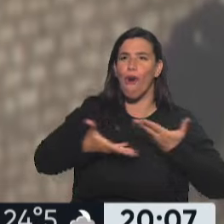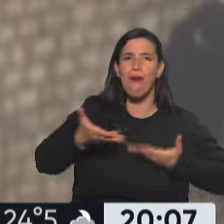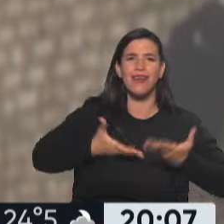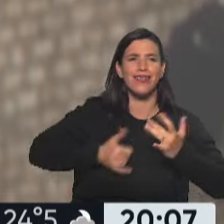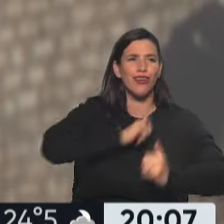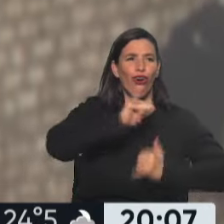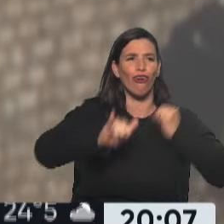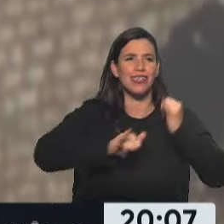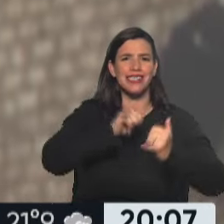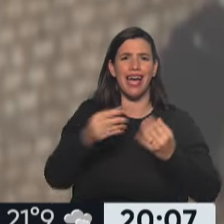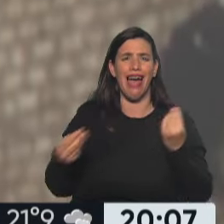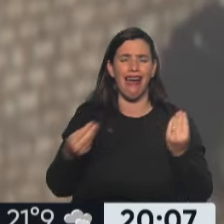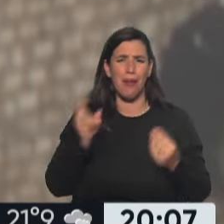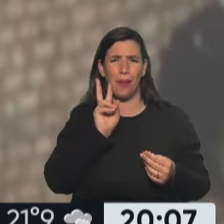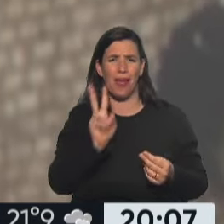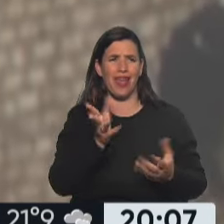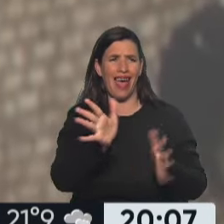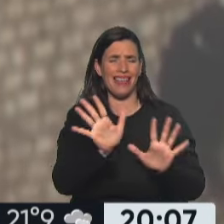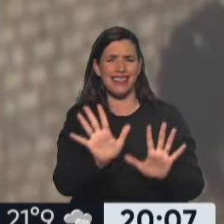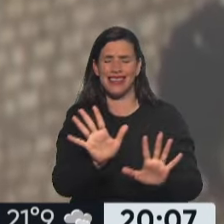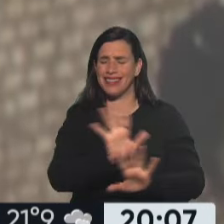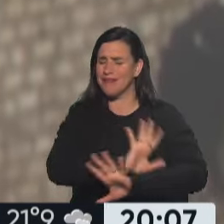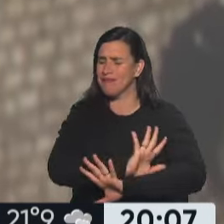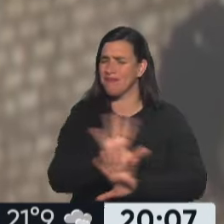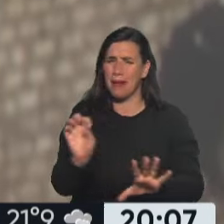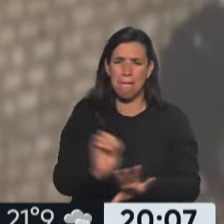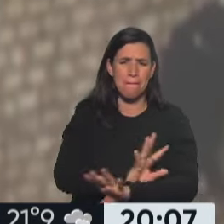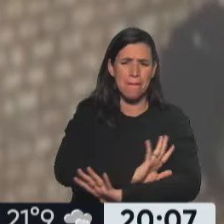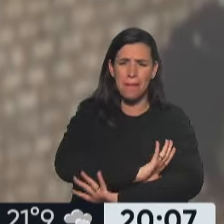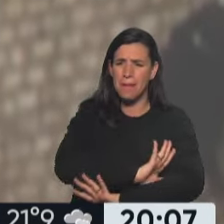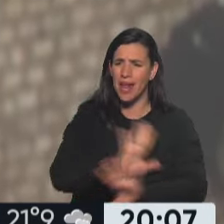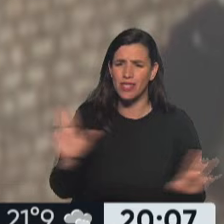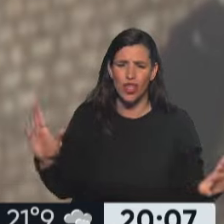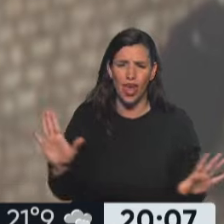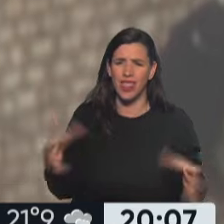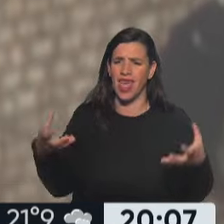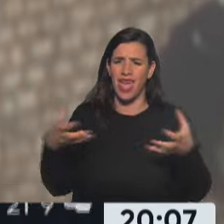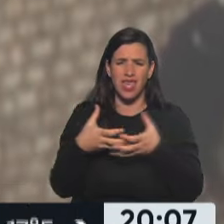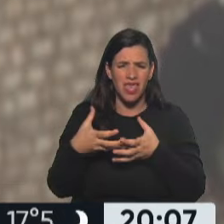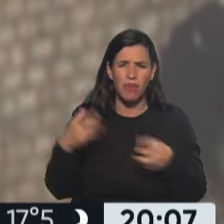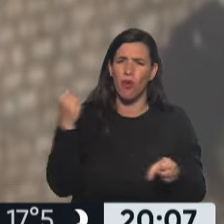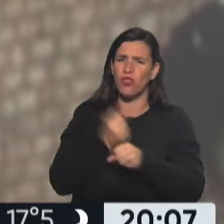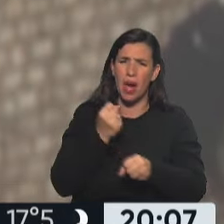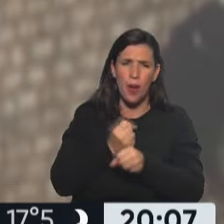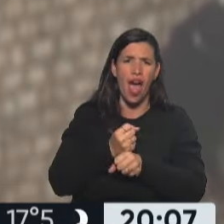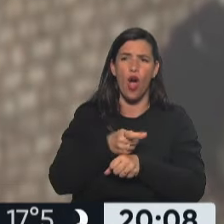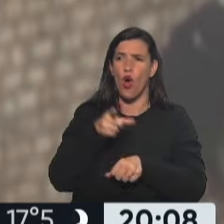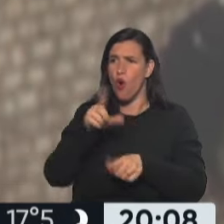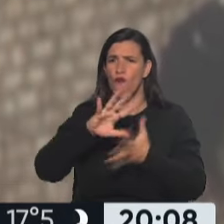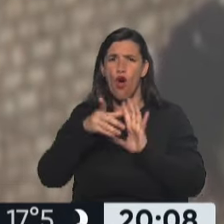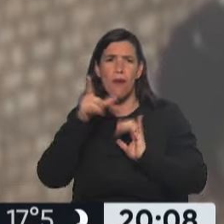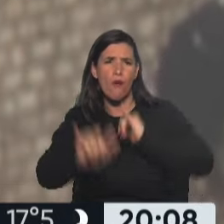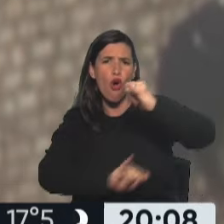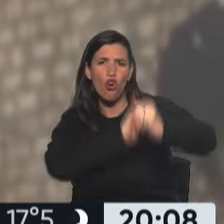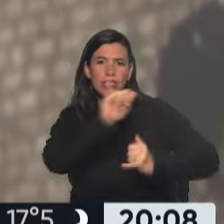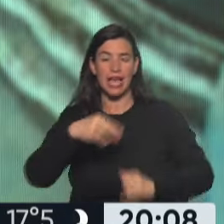esto. Realmente impresionante la imagen de nuestro equipo, impresionante tu relato y la sensación de haber estado